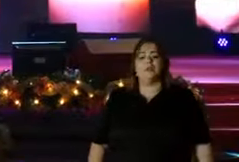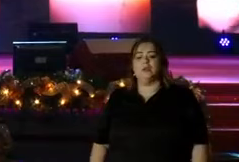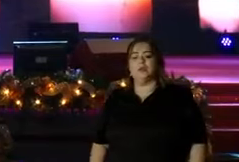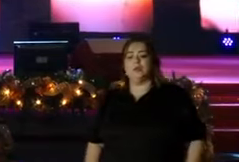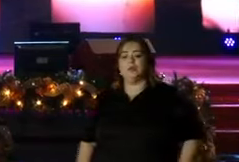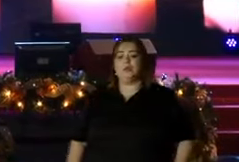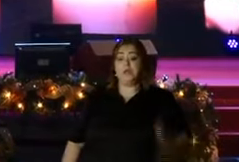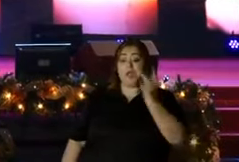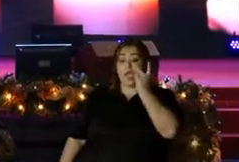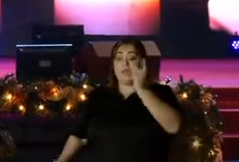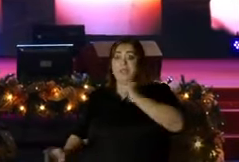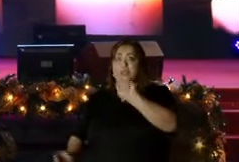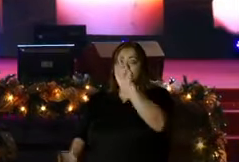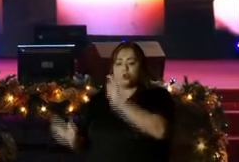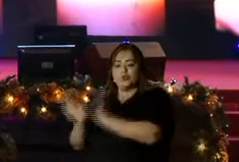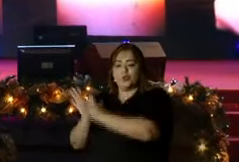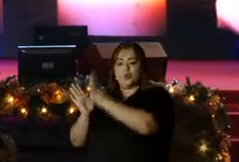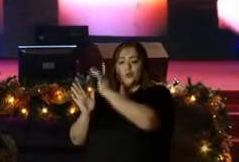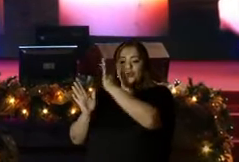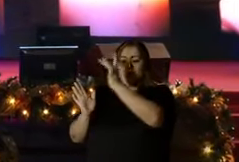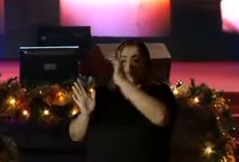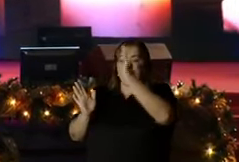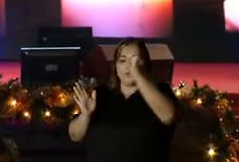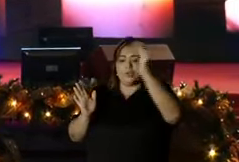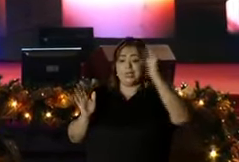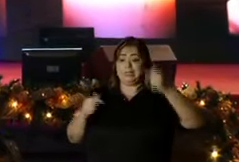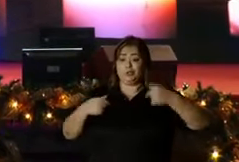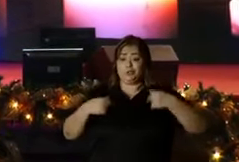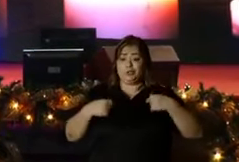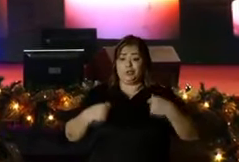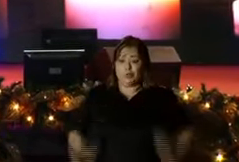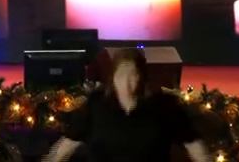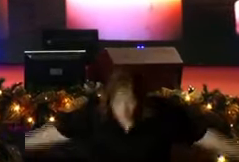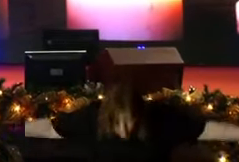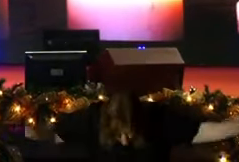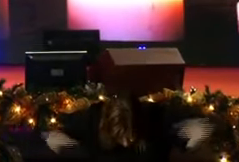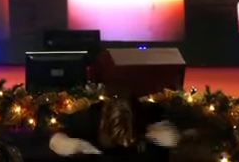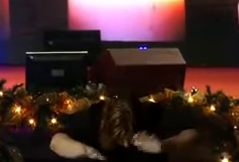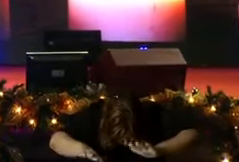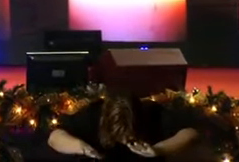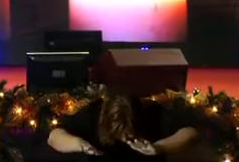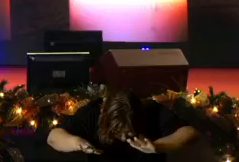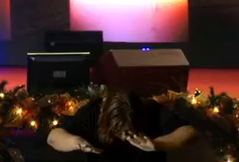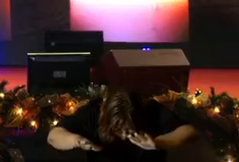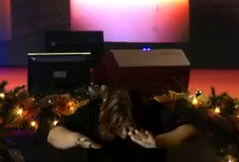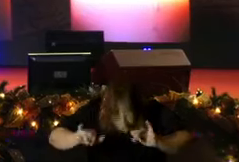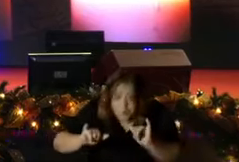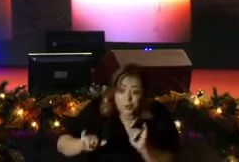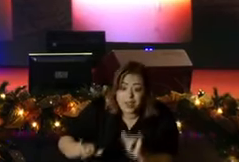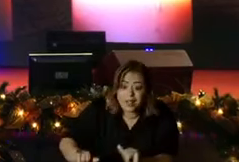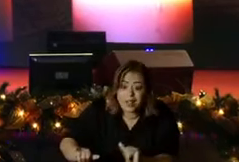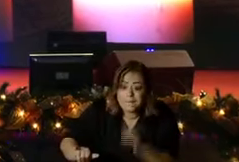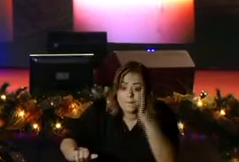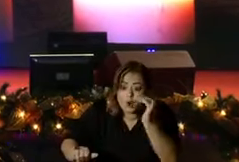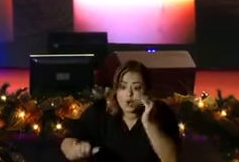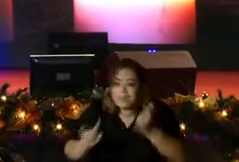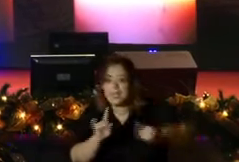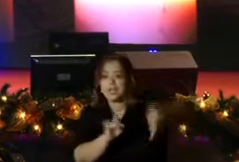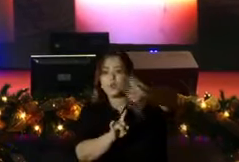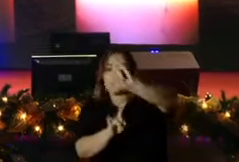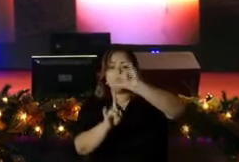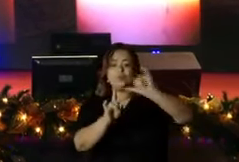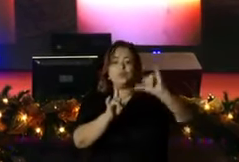He visto su gloria, caí de rodillas, tuve que adorarle, pues no resistía el